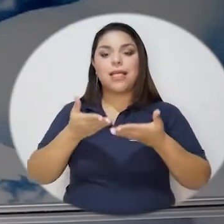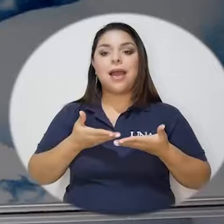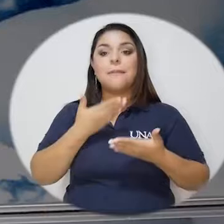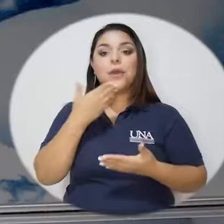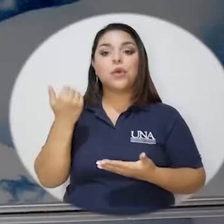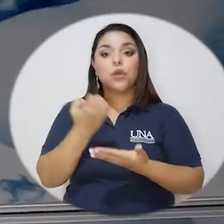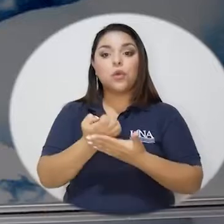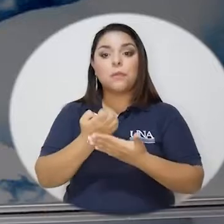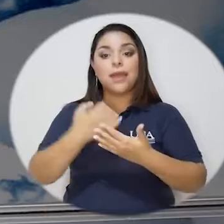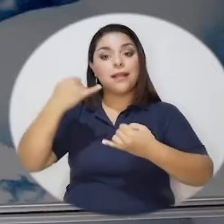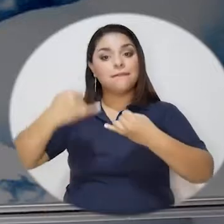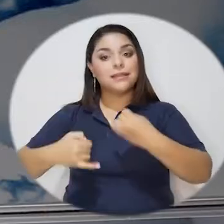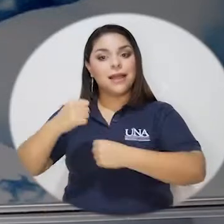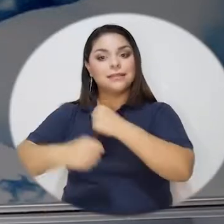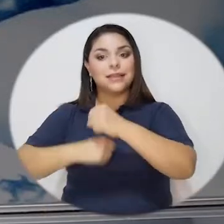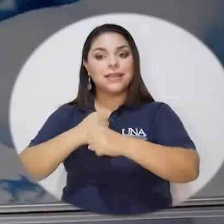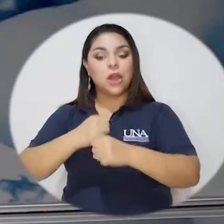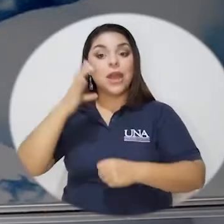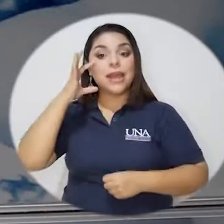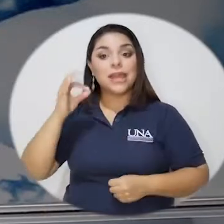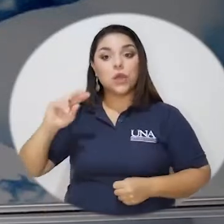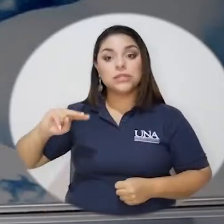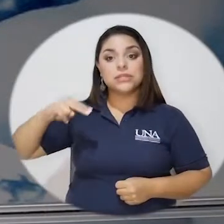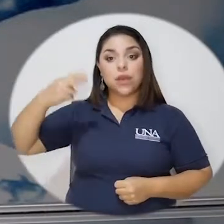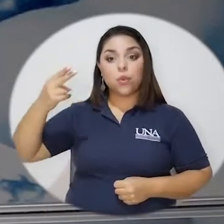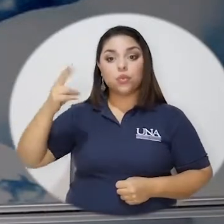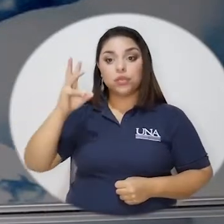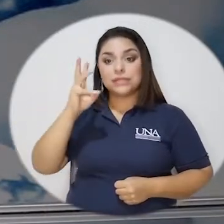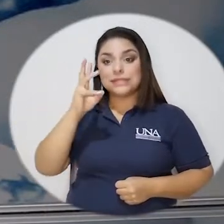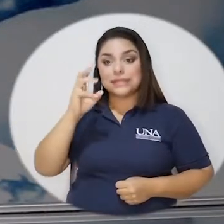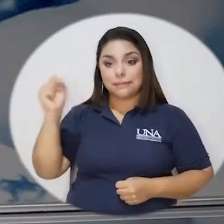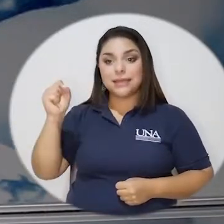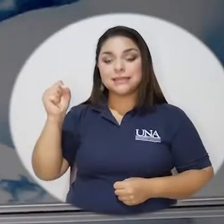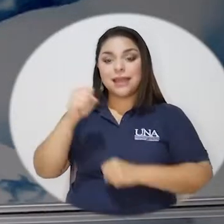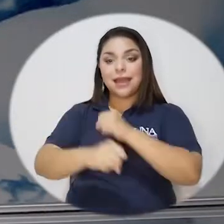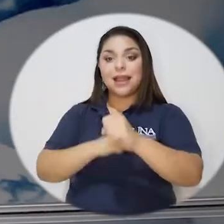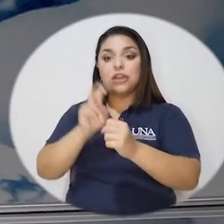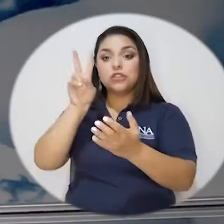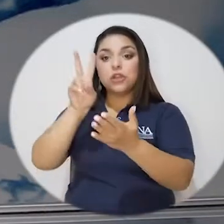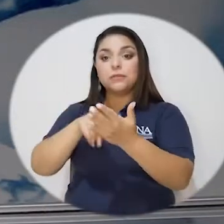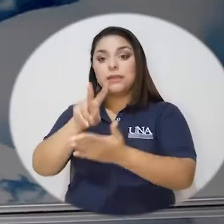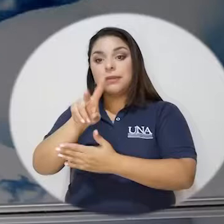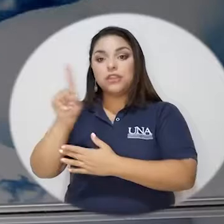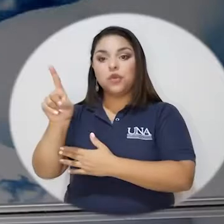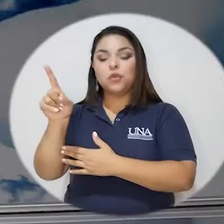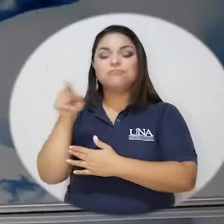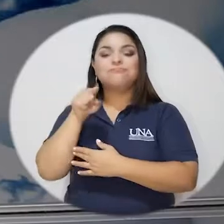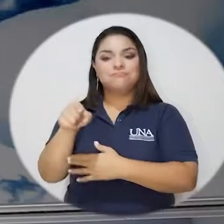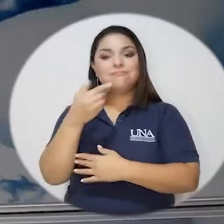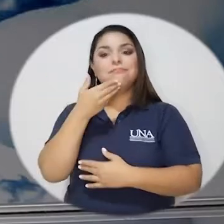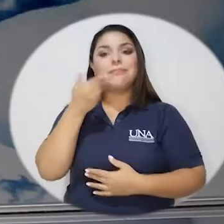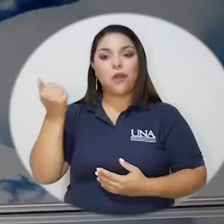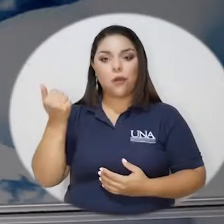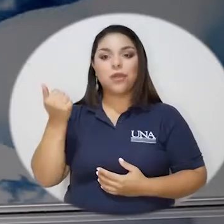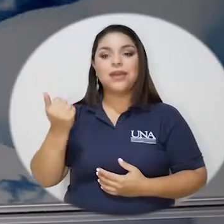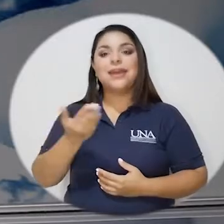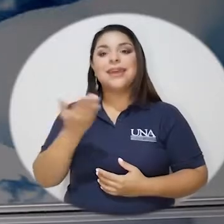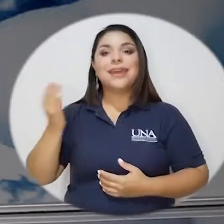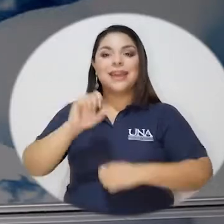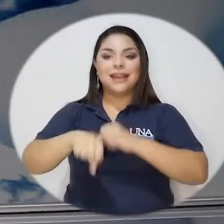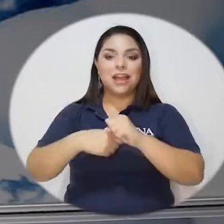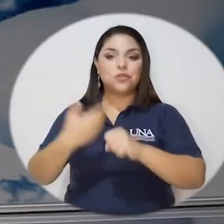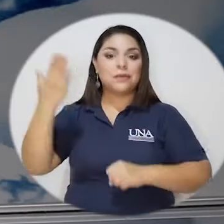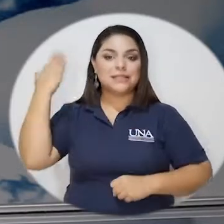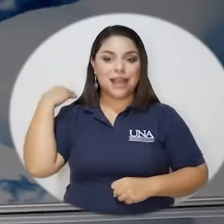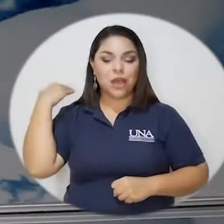mejor economía al final del año. Creo que el segundo semestre del año 2021 va a ser mucho mejor que